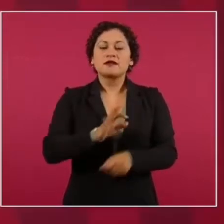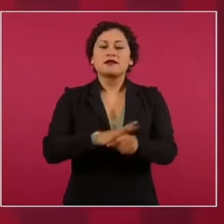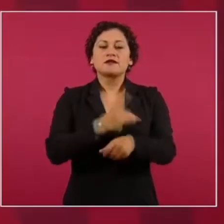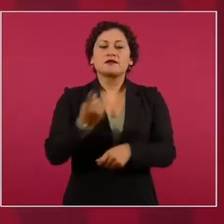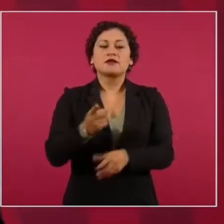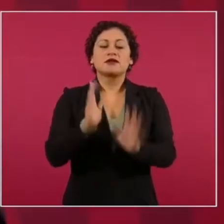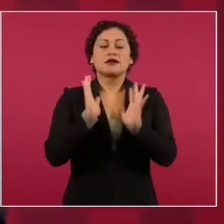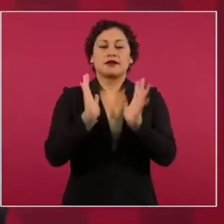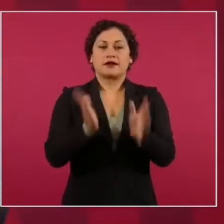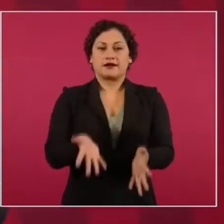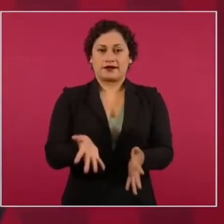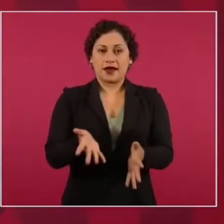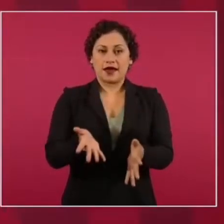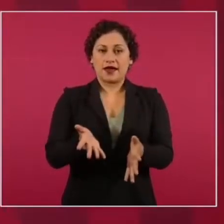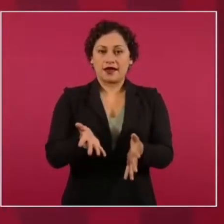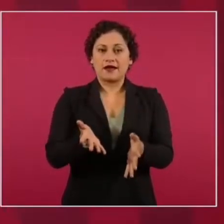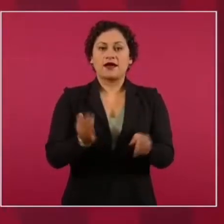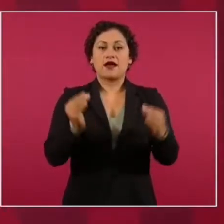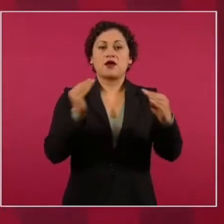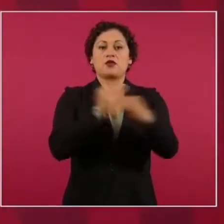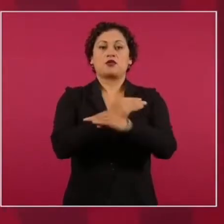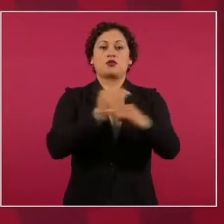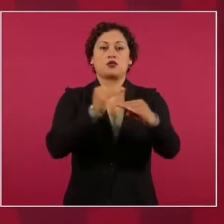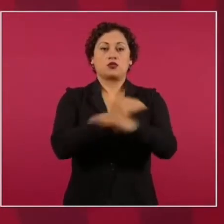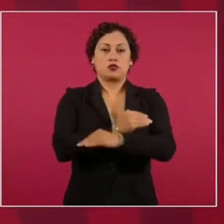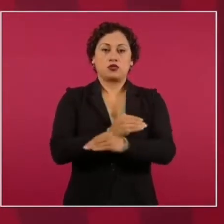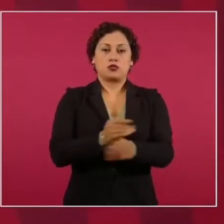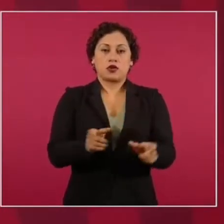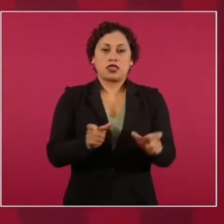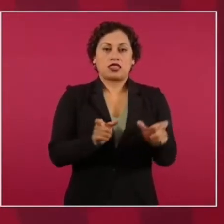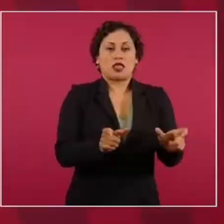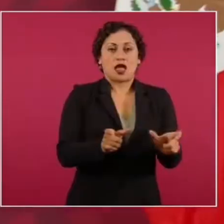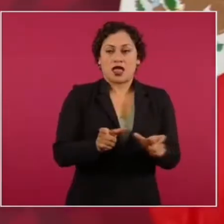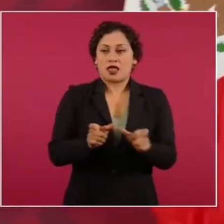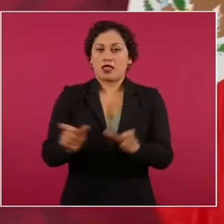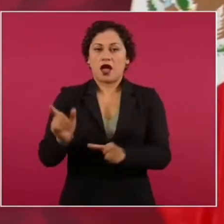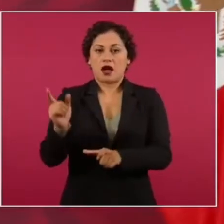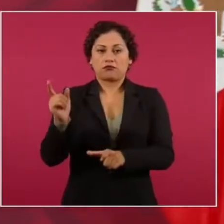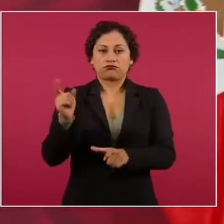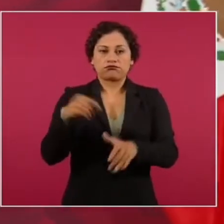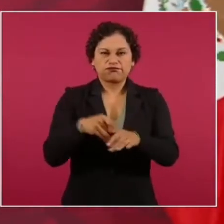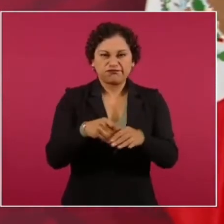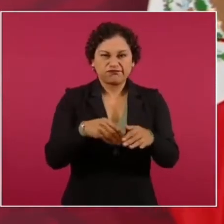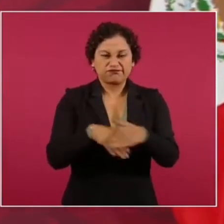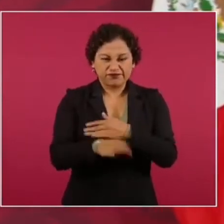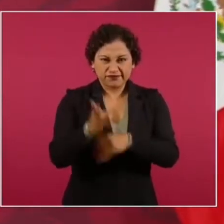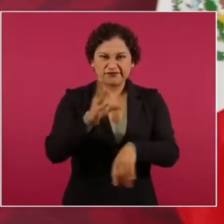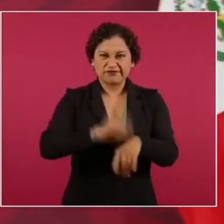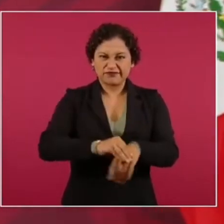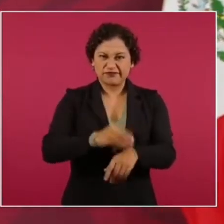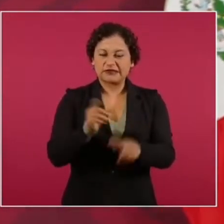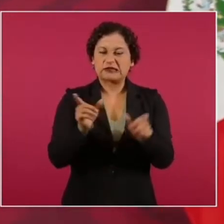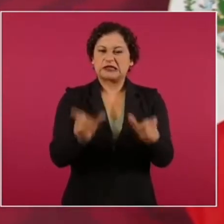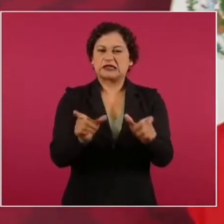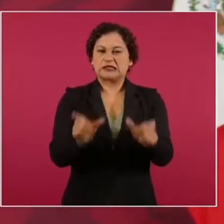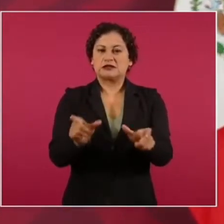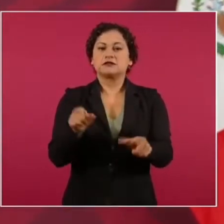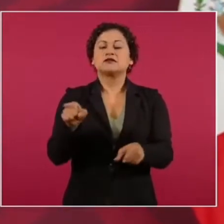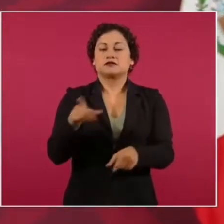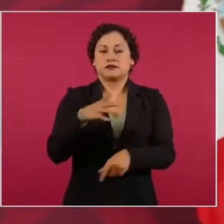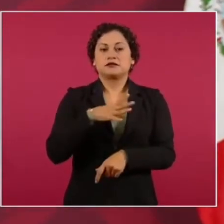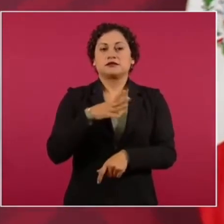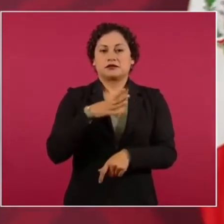los retenes o casetas que habían en